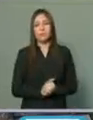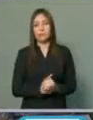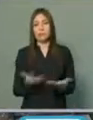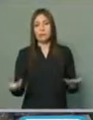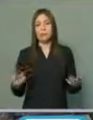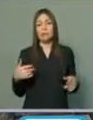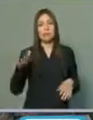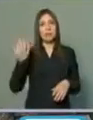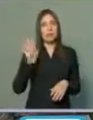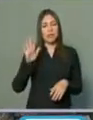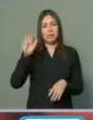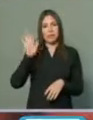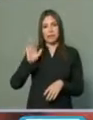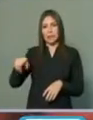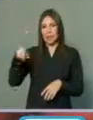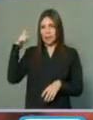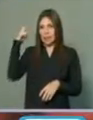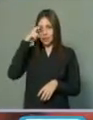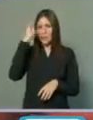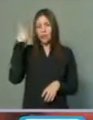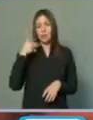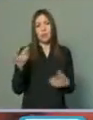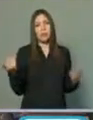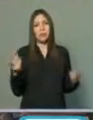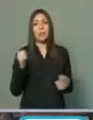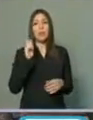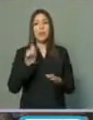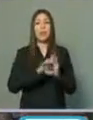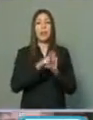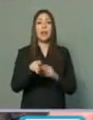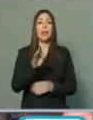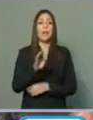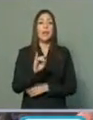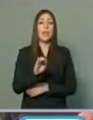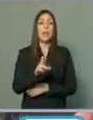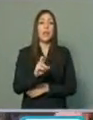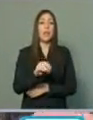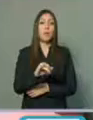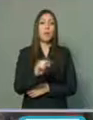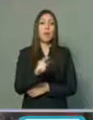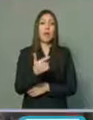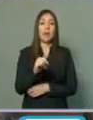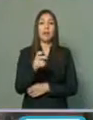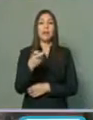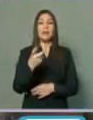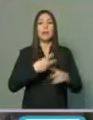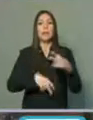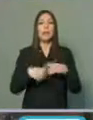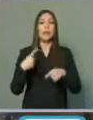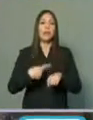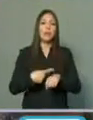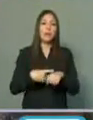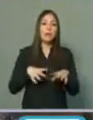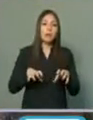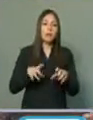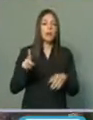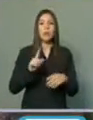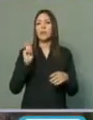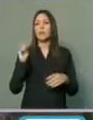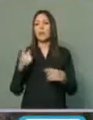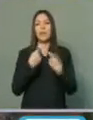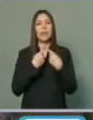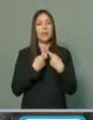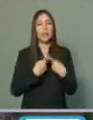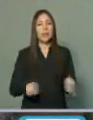complicado. deje como muy claro que no por tener fibromialgia, entonces de ahí nos va a hacer una enfermedad reumatoide, cualquier otra No, cosa. exactamente. No, son